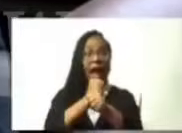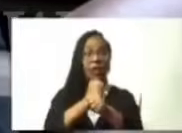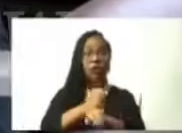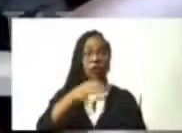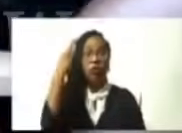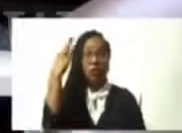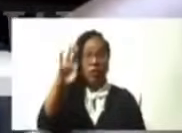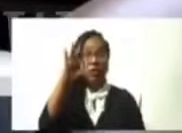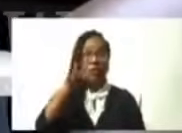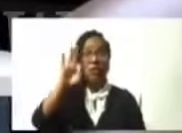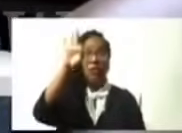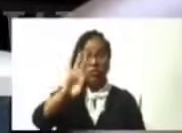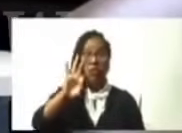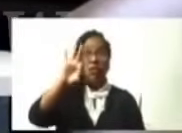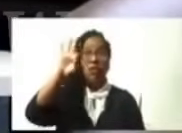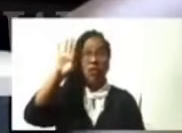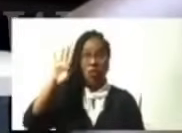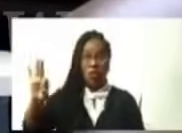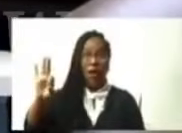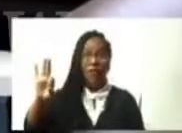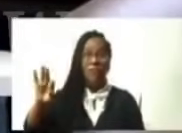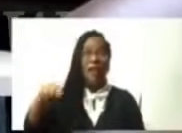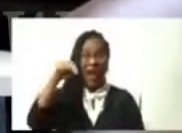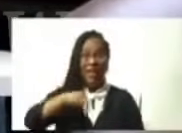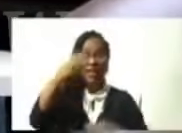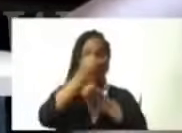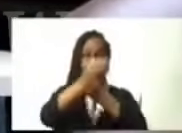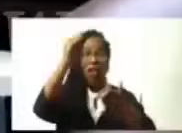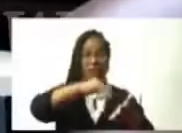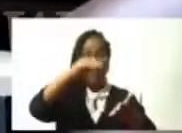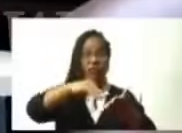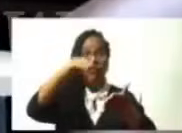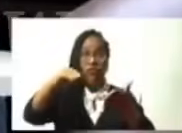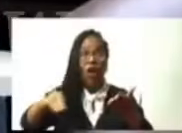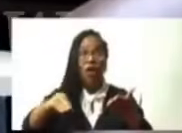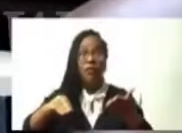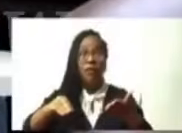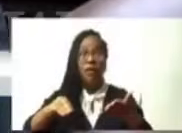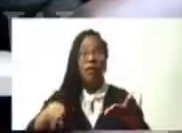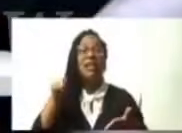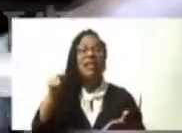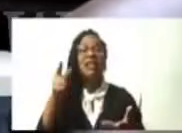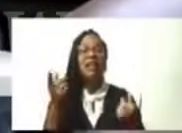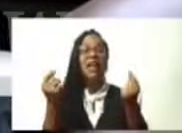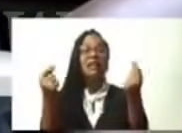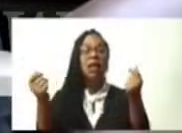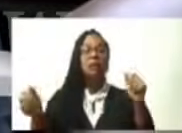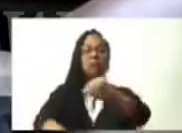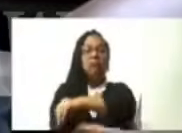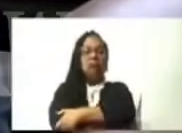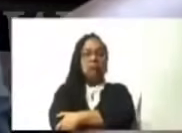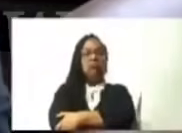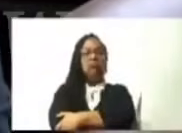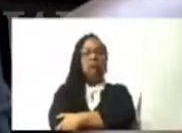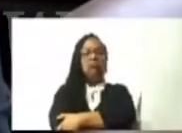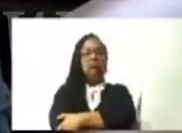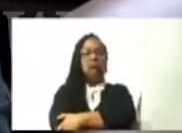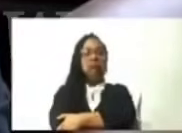1999. ¿Y qué hicieron los funcionarios de la época? Que se cruzaron de brazos haciendo